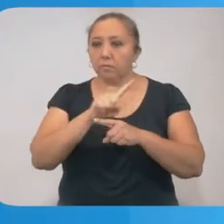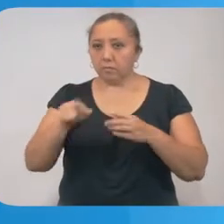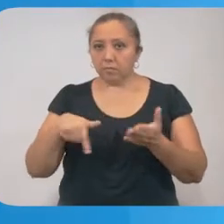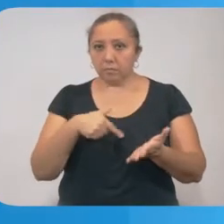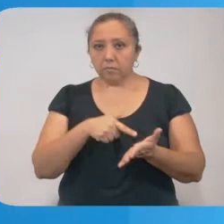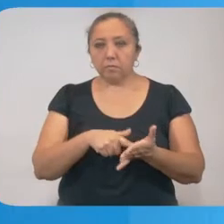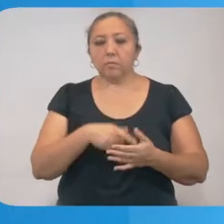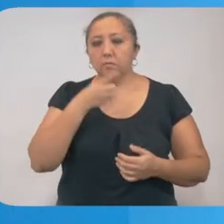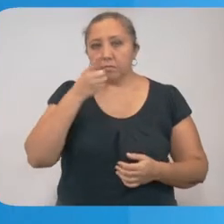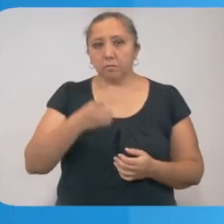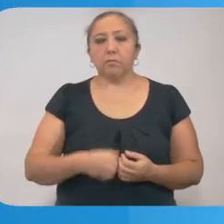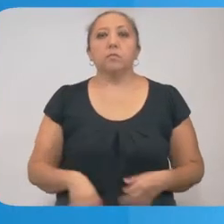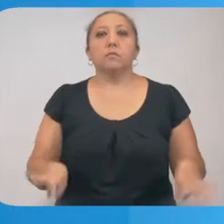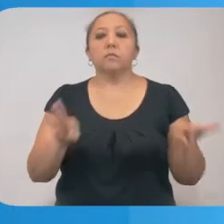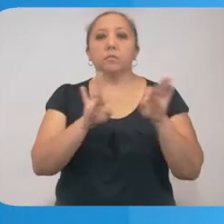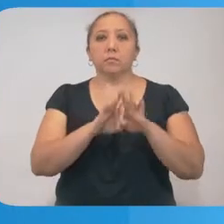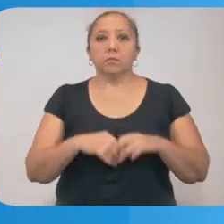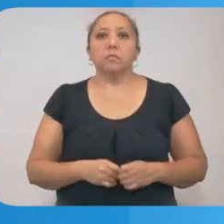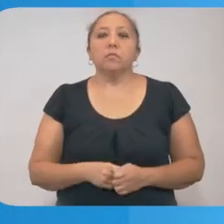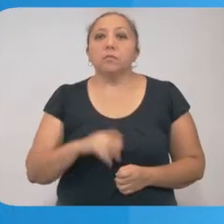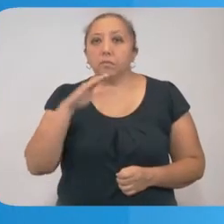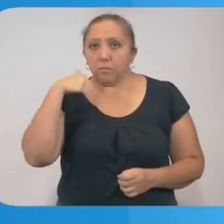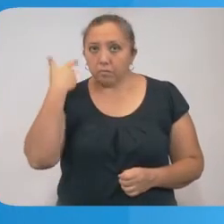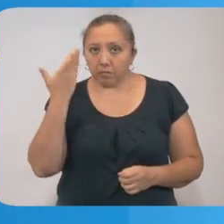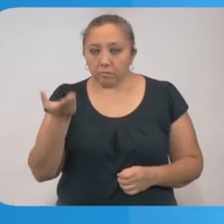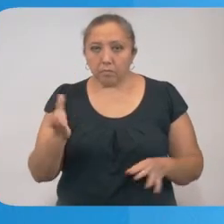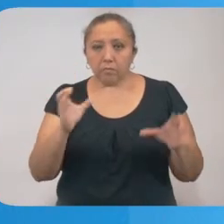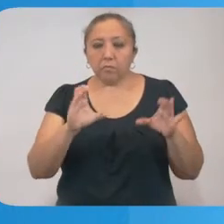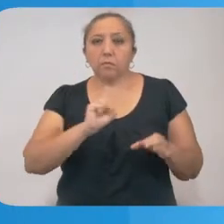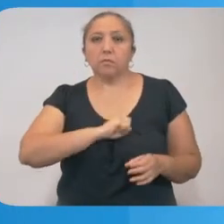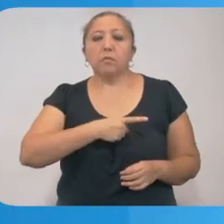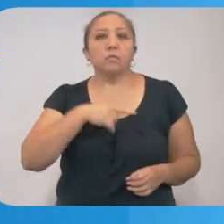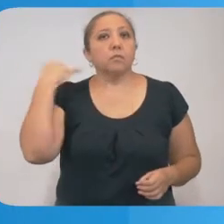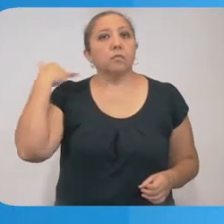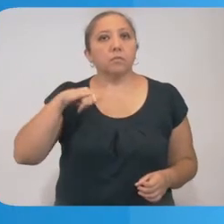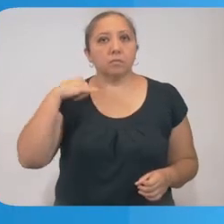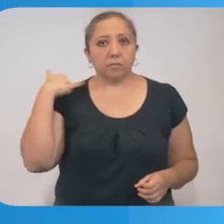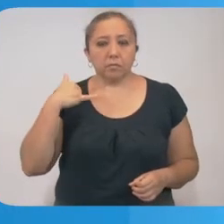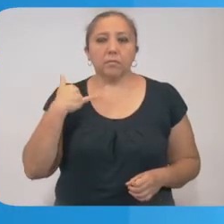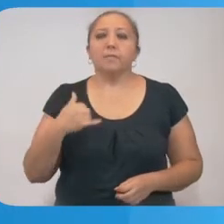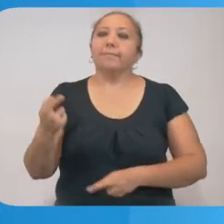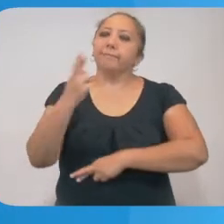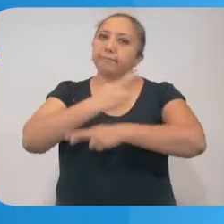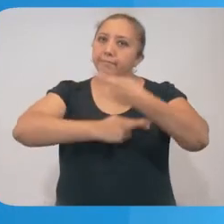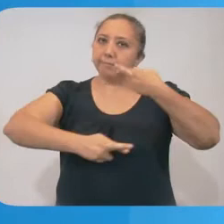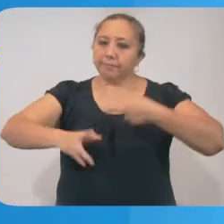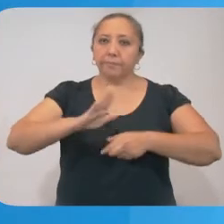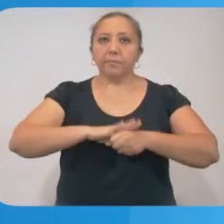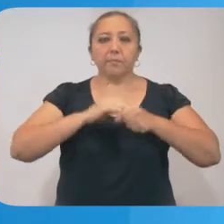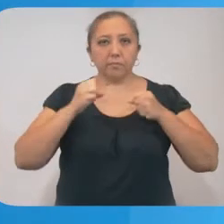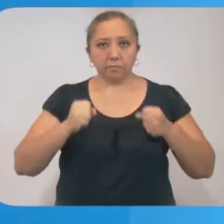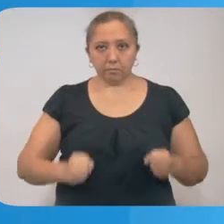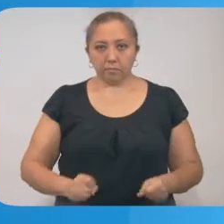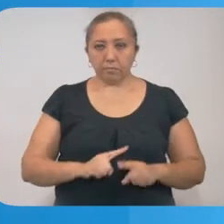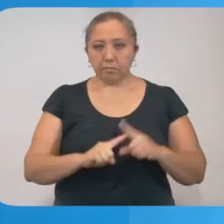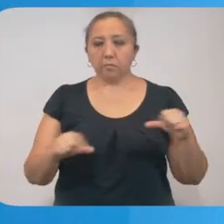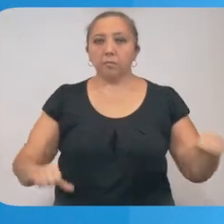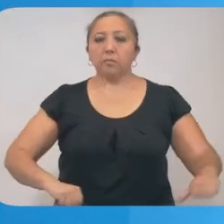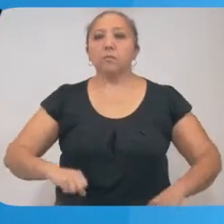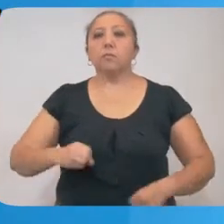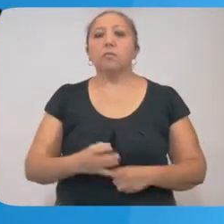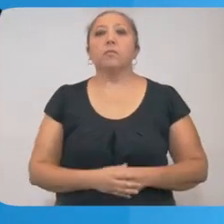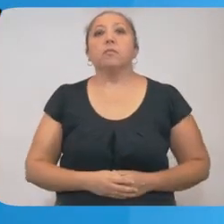lugares determinados y estratégicos, con el objetivo de proteger la salud de los yucatecos y preparar un retorno seguro a diversas